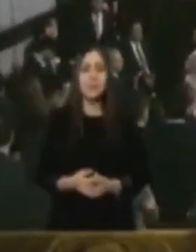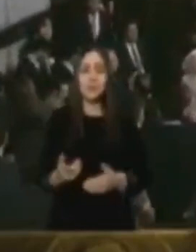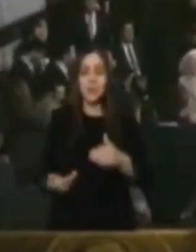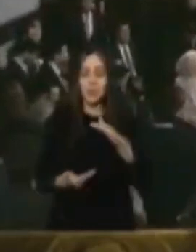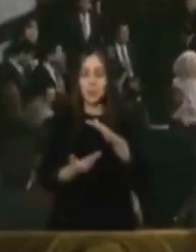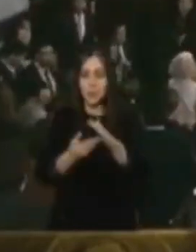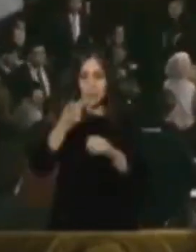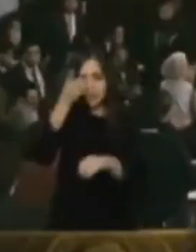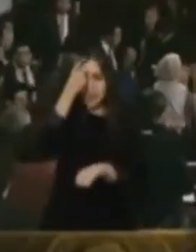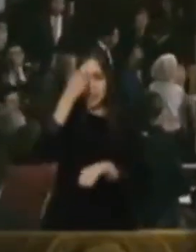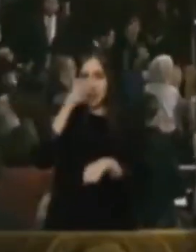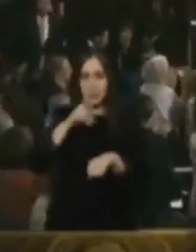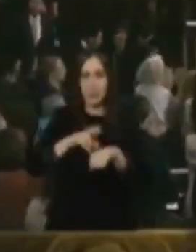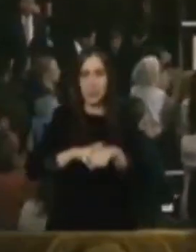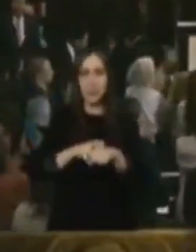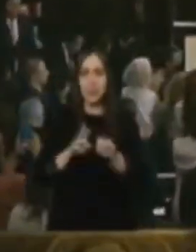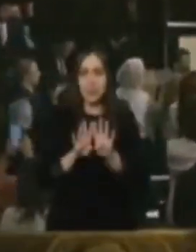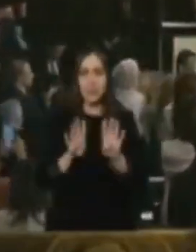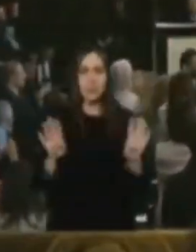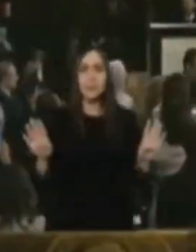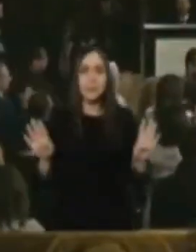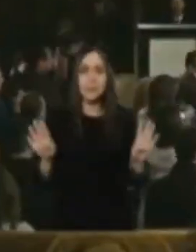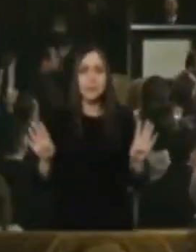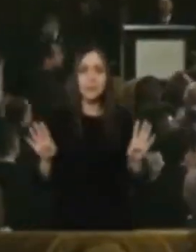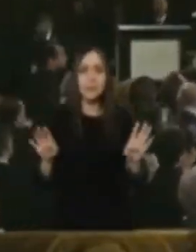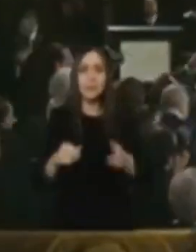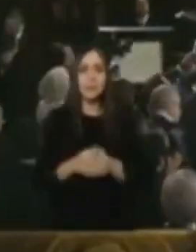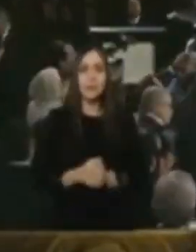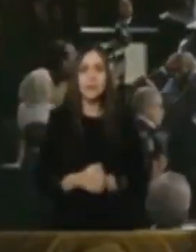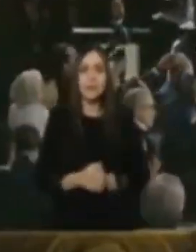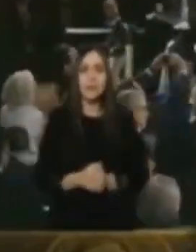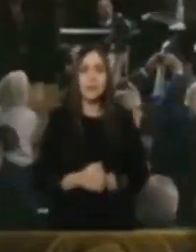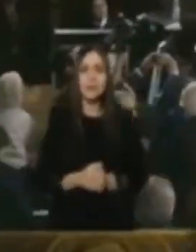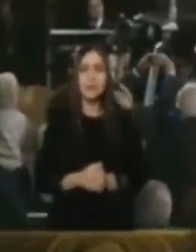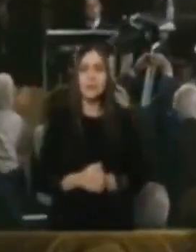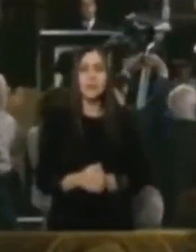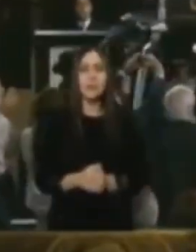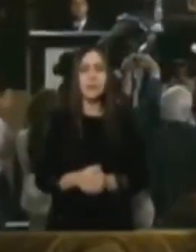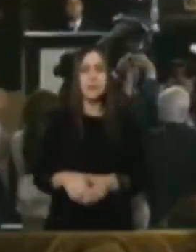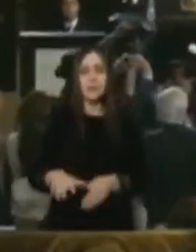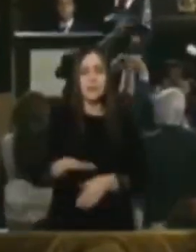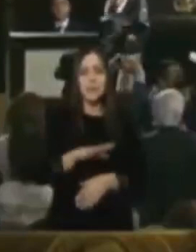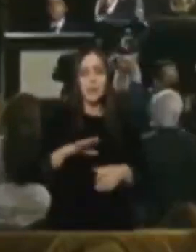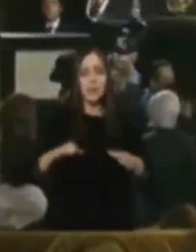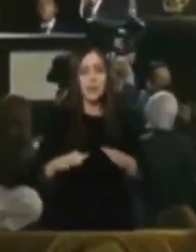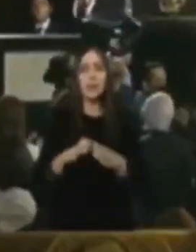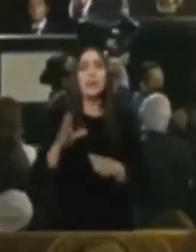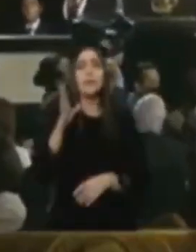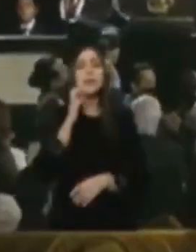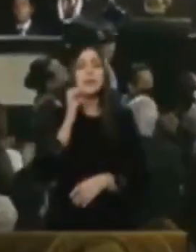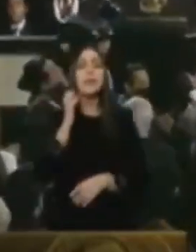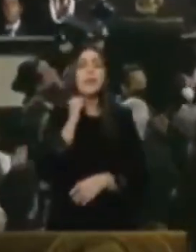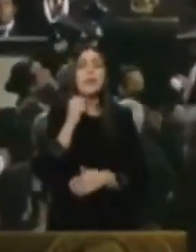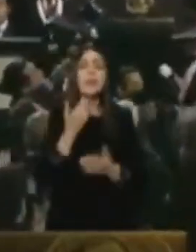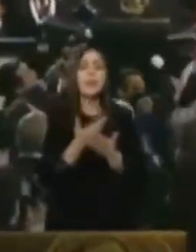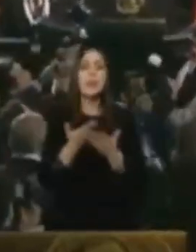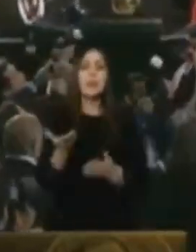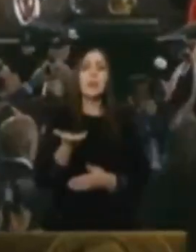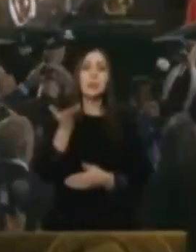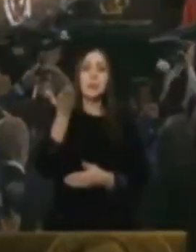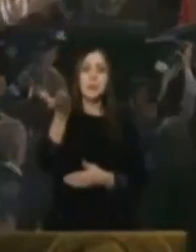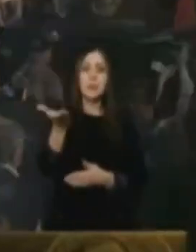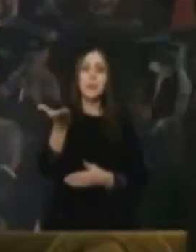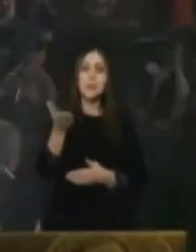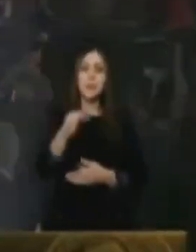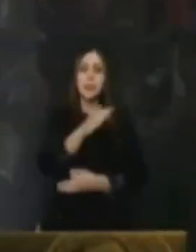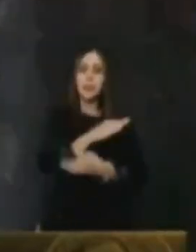directiva, en nombre del Senado de la República, le solicita que,